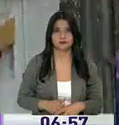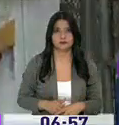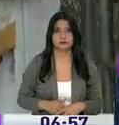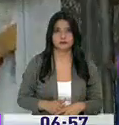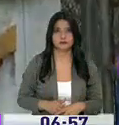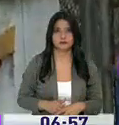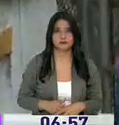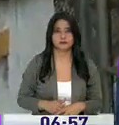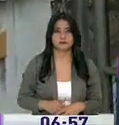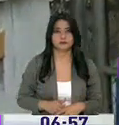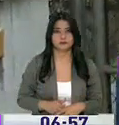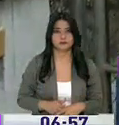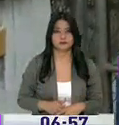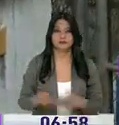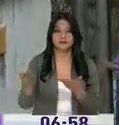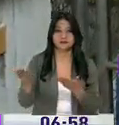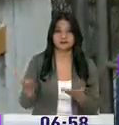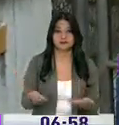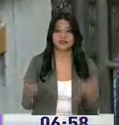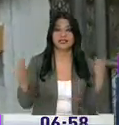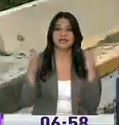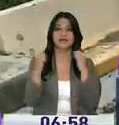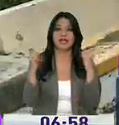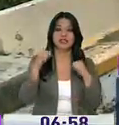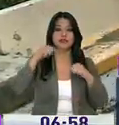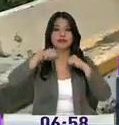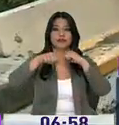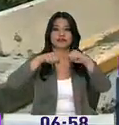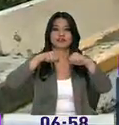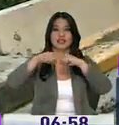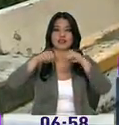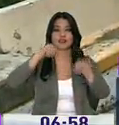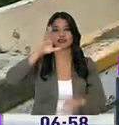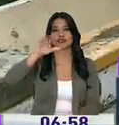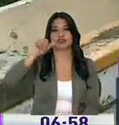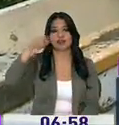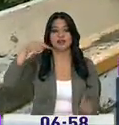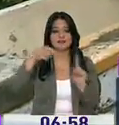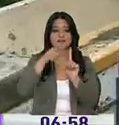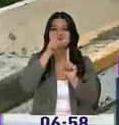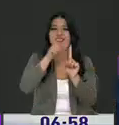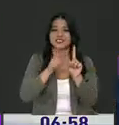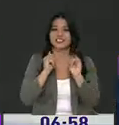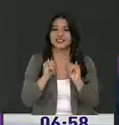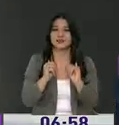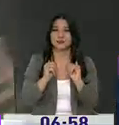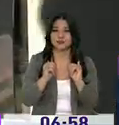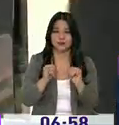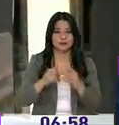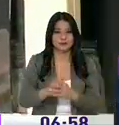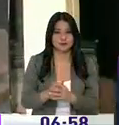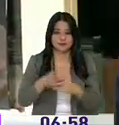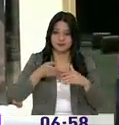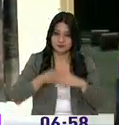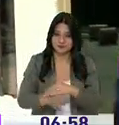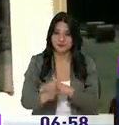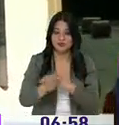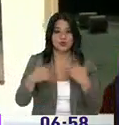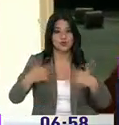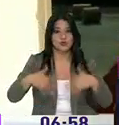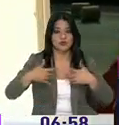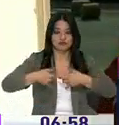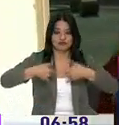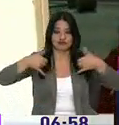Quien nos recibió en el gimnasio de boxeo de La Tola fue su entrenador Jaime Espinosa. Al ingresar a ese otro mundo, que es el local donde